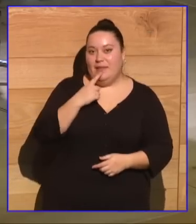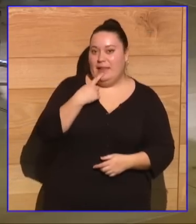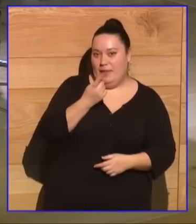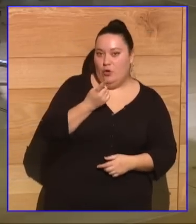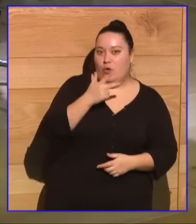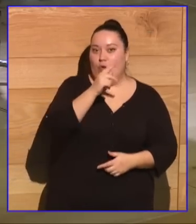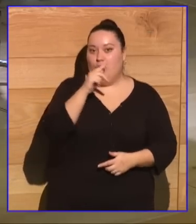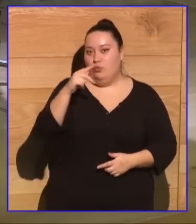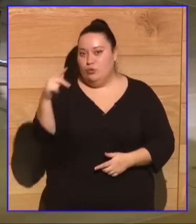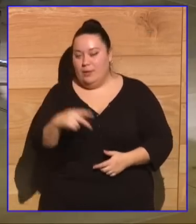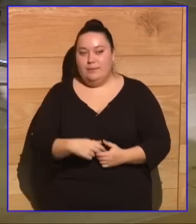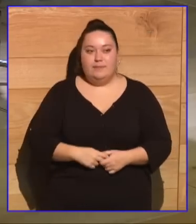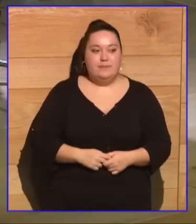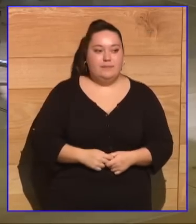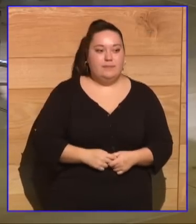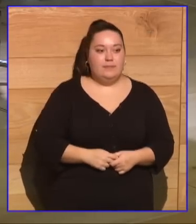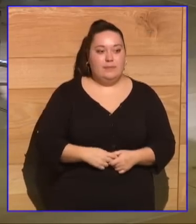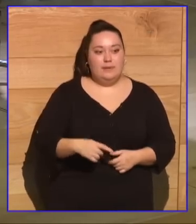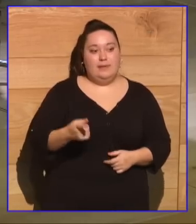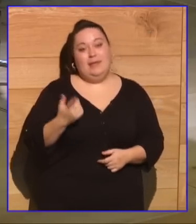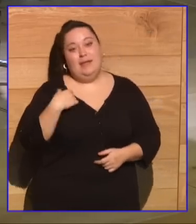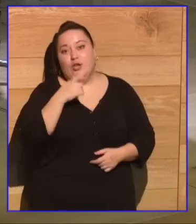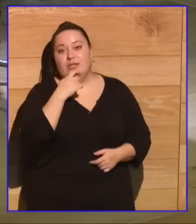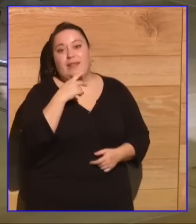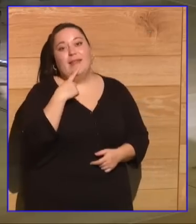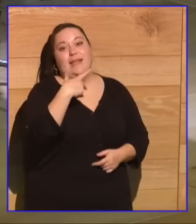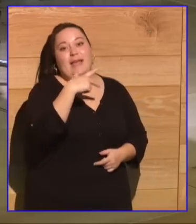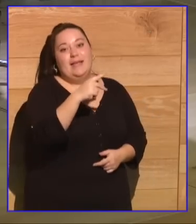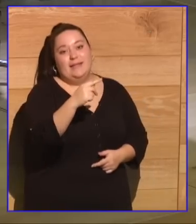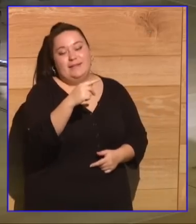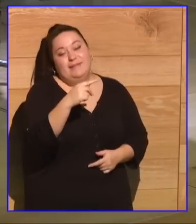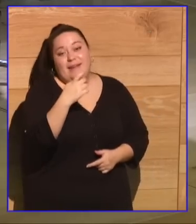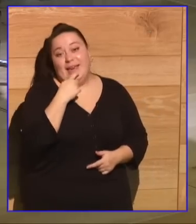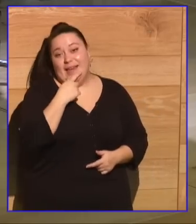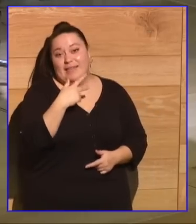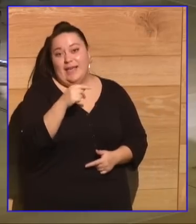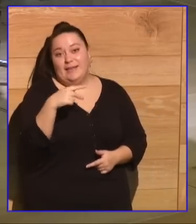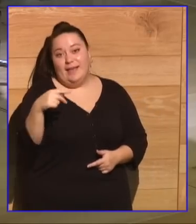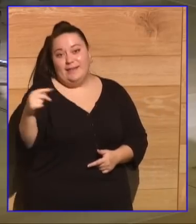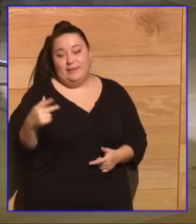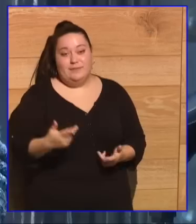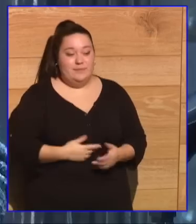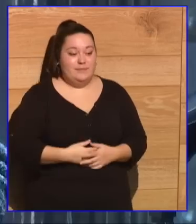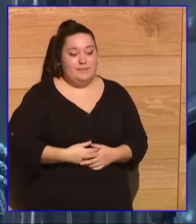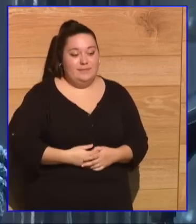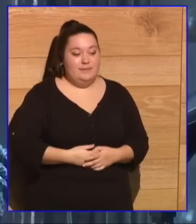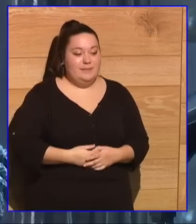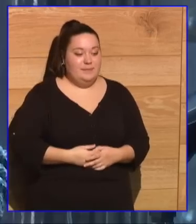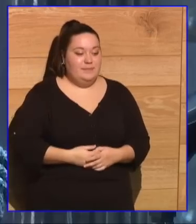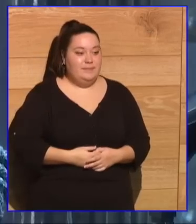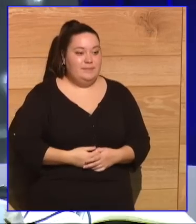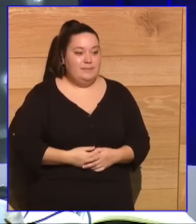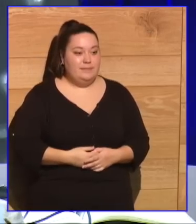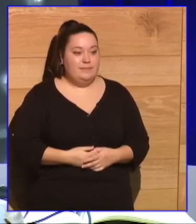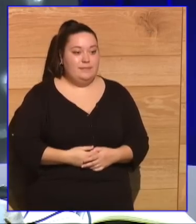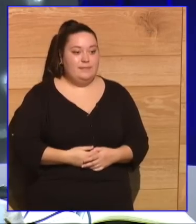a hacer todos esos... ese Ellos dicen KKK. ¿Es verdad? y, Con lo fácil que era. y acaban antes. Cuando empieza ese momento... No,